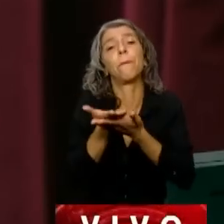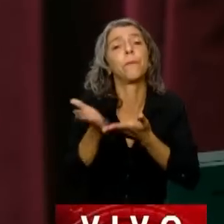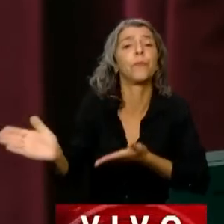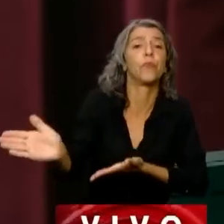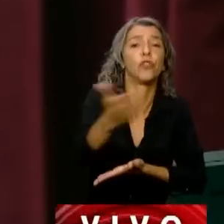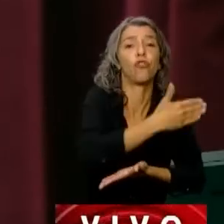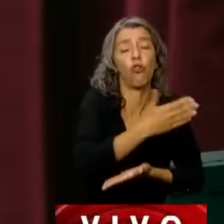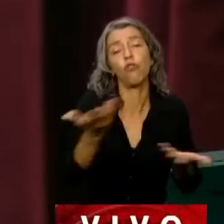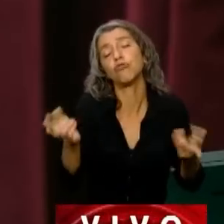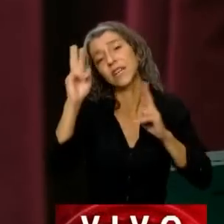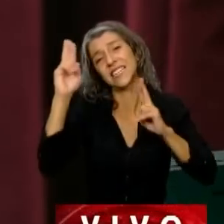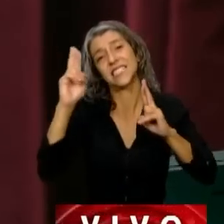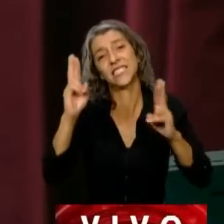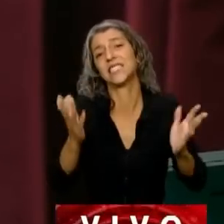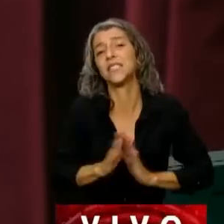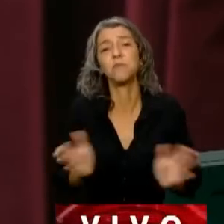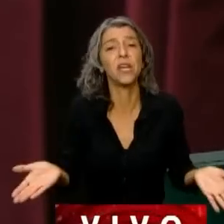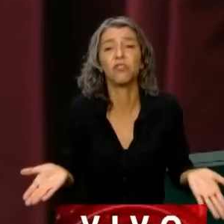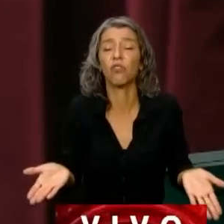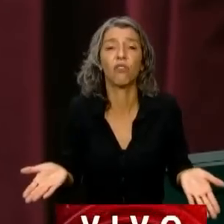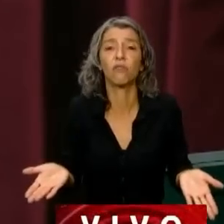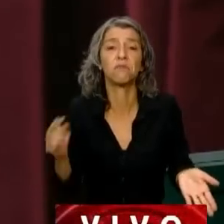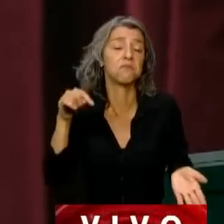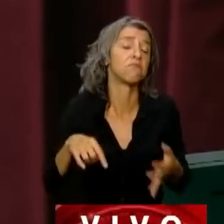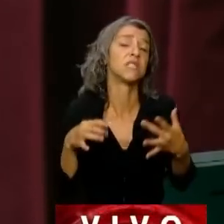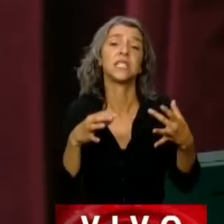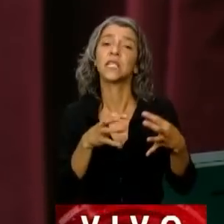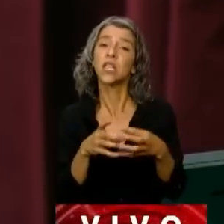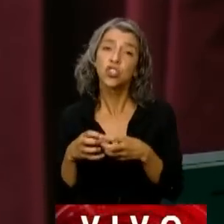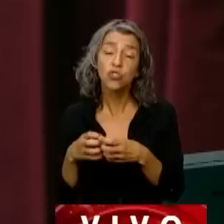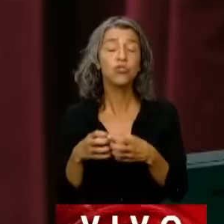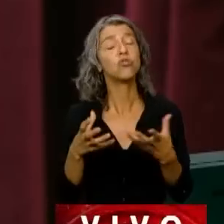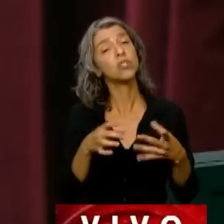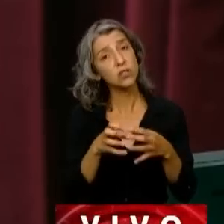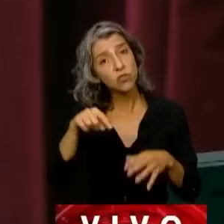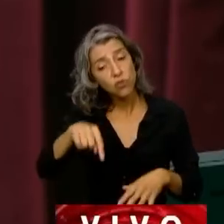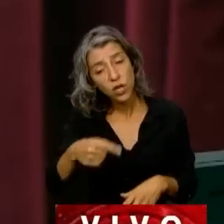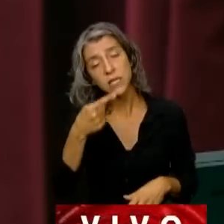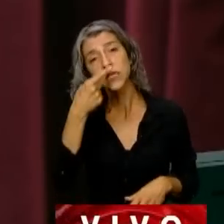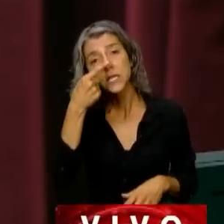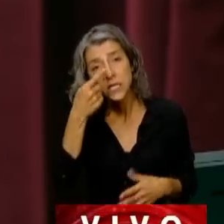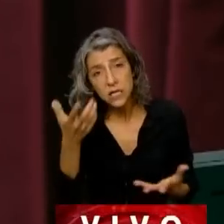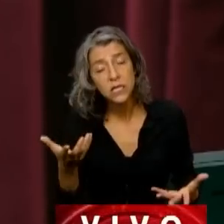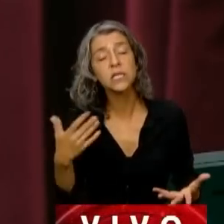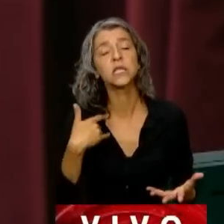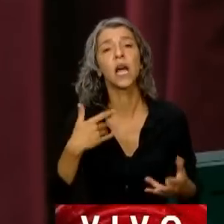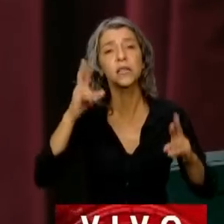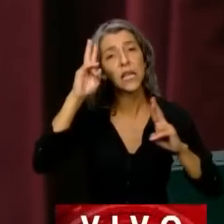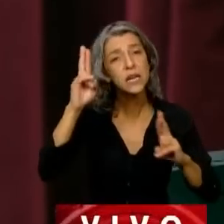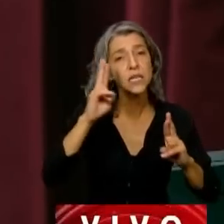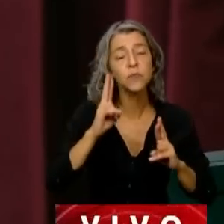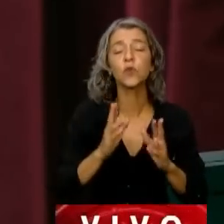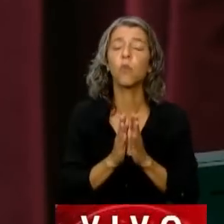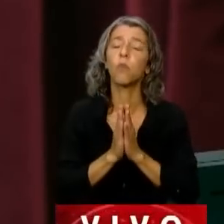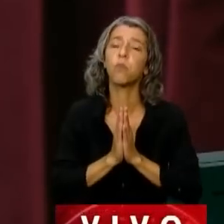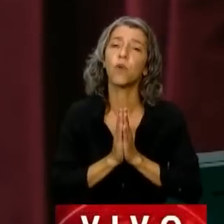les pido por favor a todos, el debido respeto. Está transcurriendo una sesión interesante, sumamente respetuosa. mantengamos el respeto a la